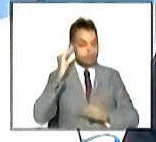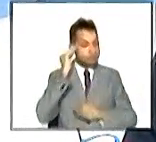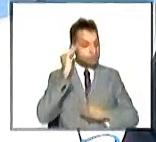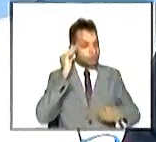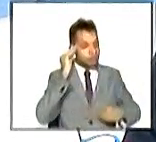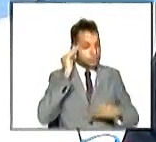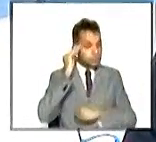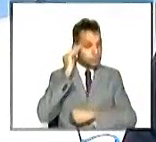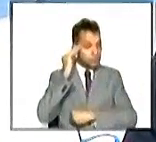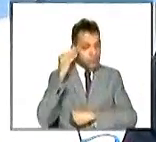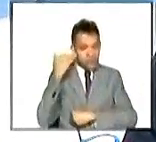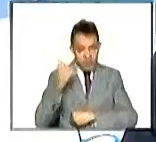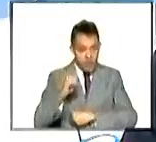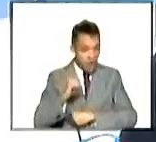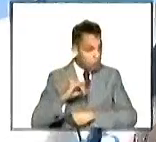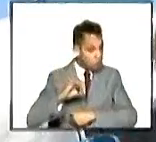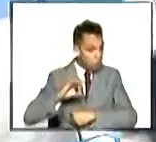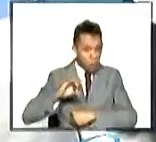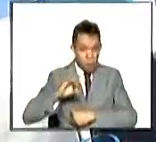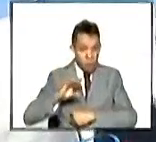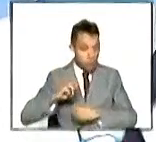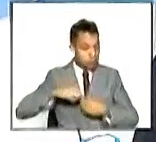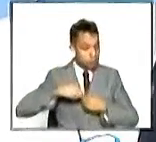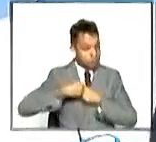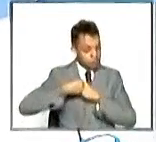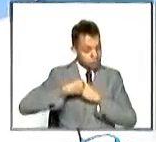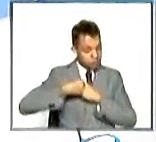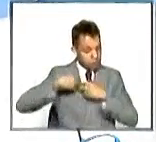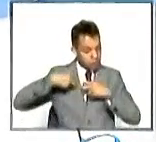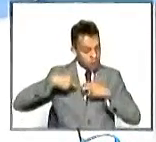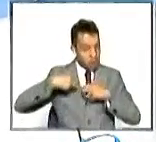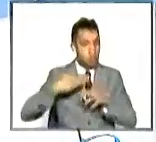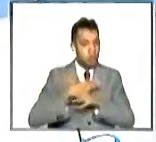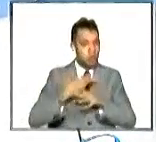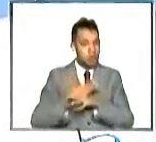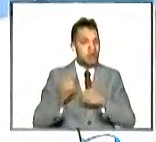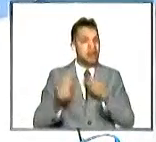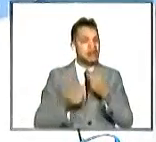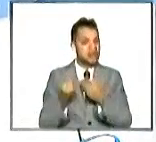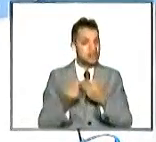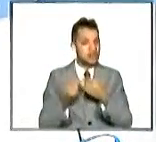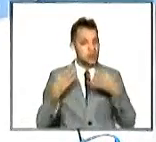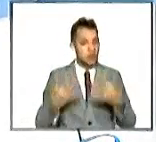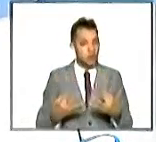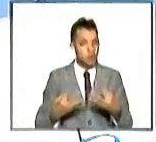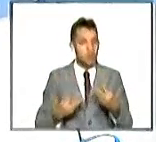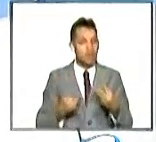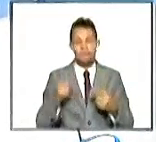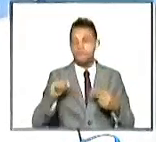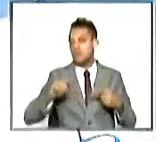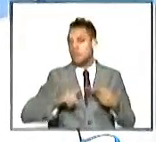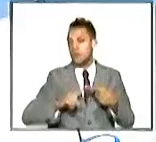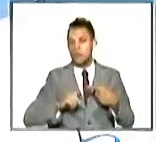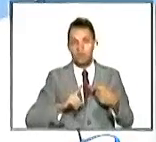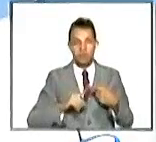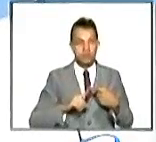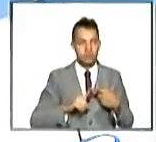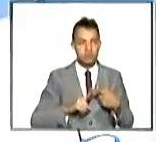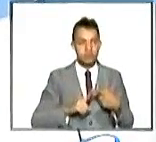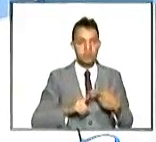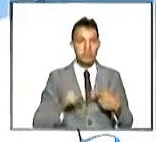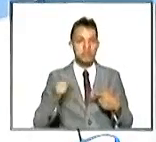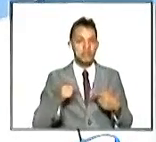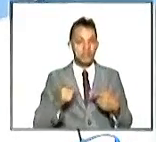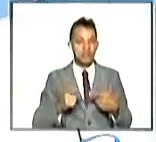si ella tiene un diagnóstico de artritis, ya bien estudiado y tal, esta persona lo primero que tiene que es alcalinizar un